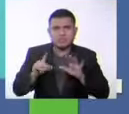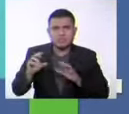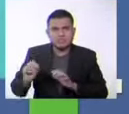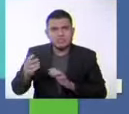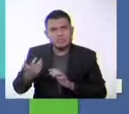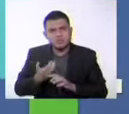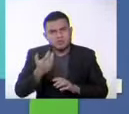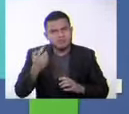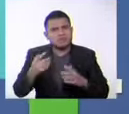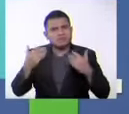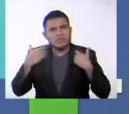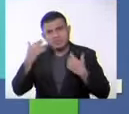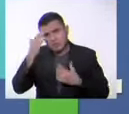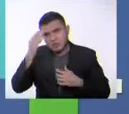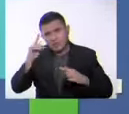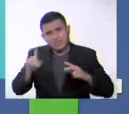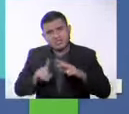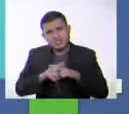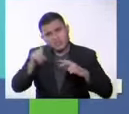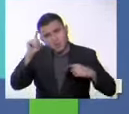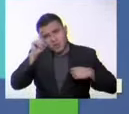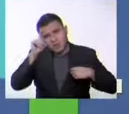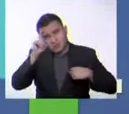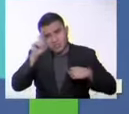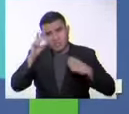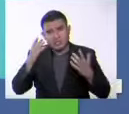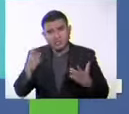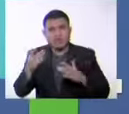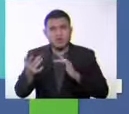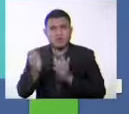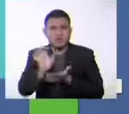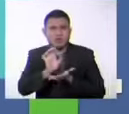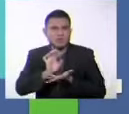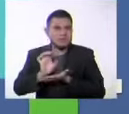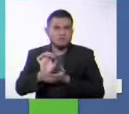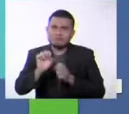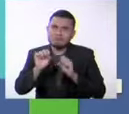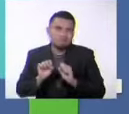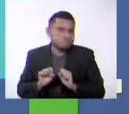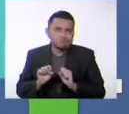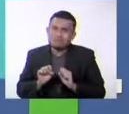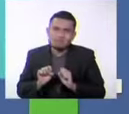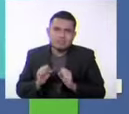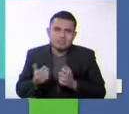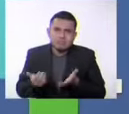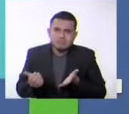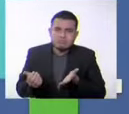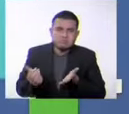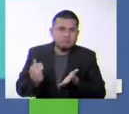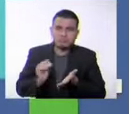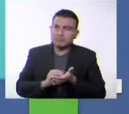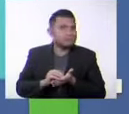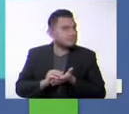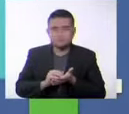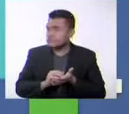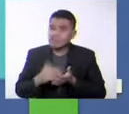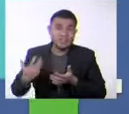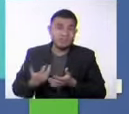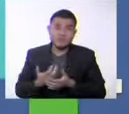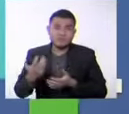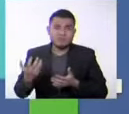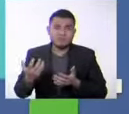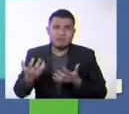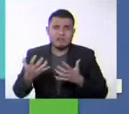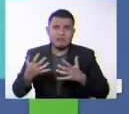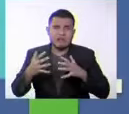conciencia sobre el hecho de que ya los ecosistemas no son capaces de regenerarse y que estamos causando un